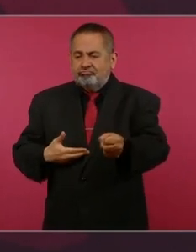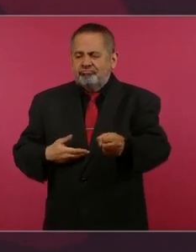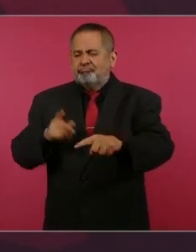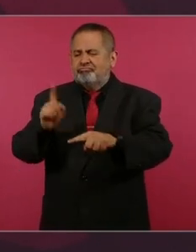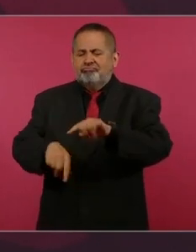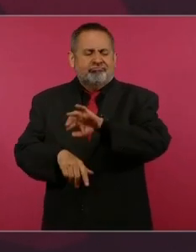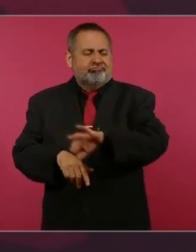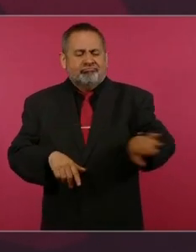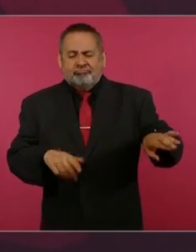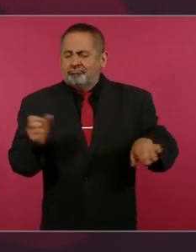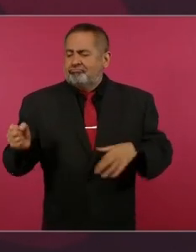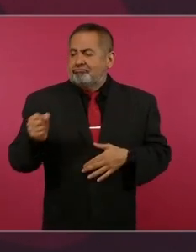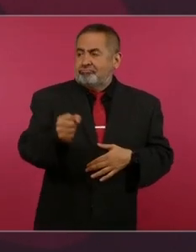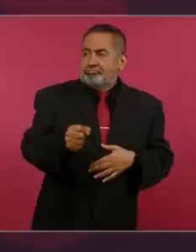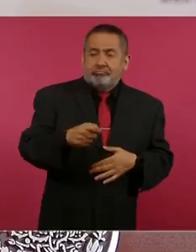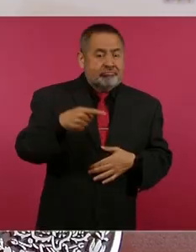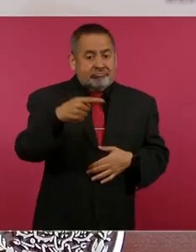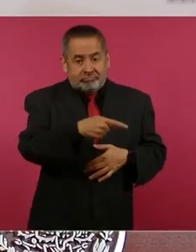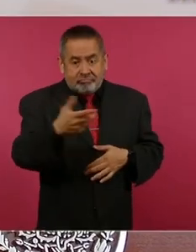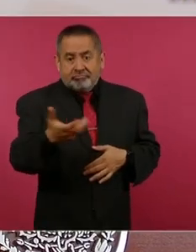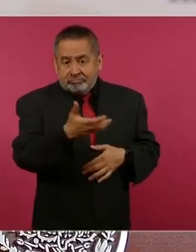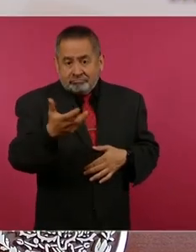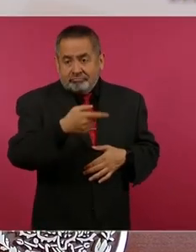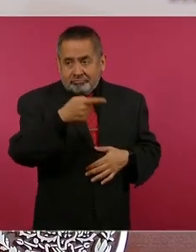el poder principal.